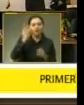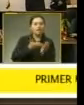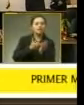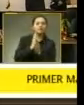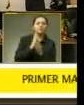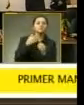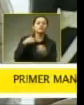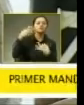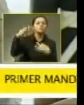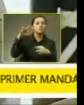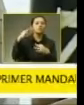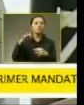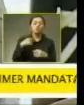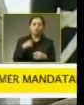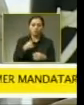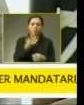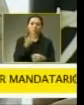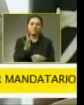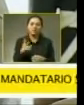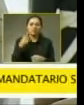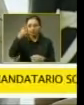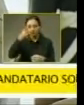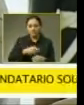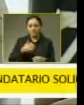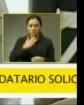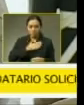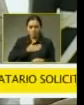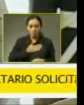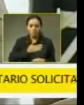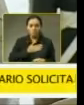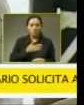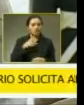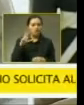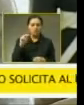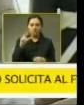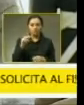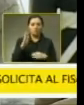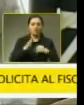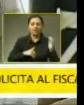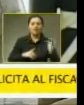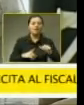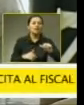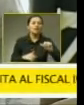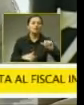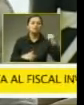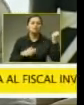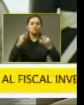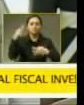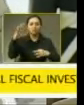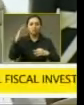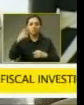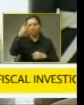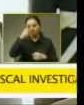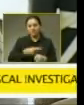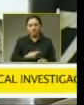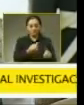políticos. Prefiero decidir yo y no que los burócratas decidan por mí.